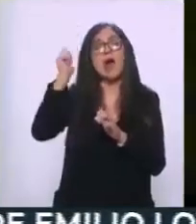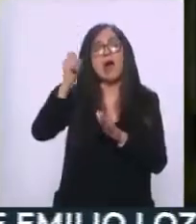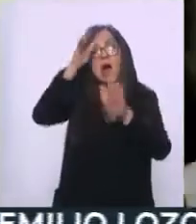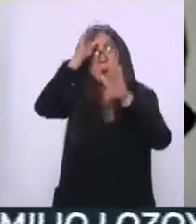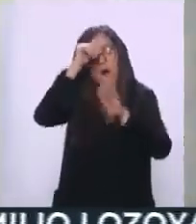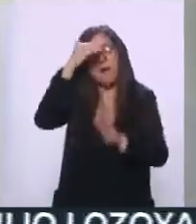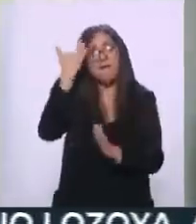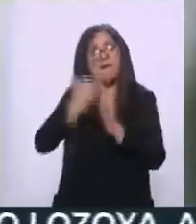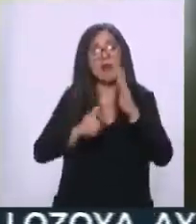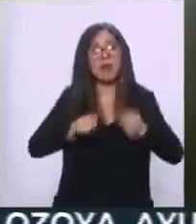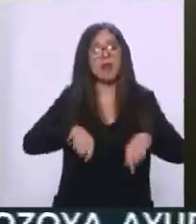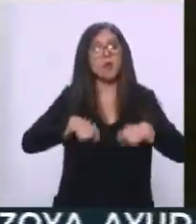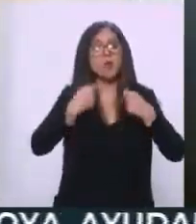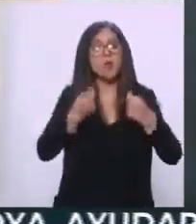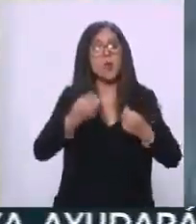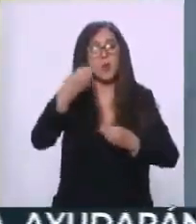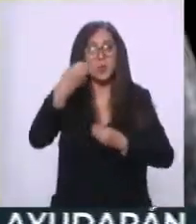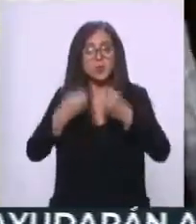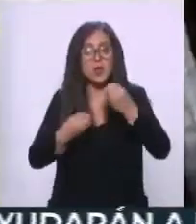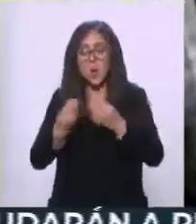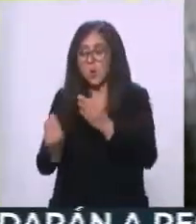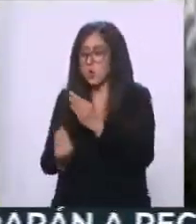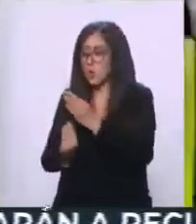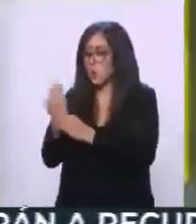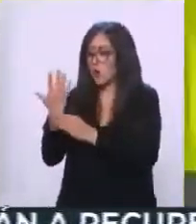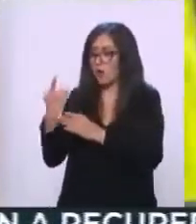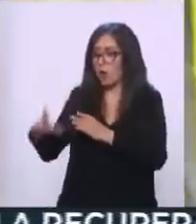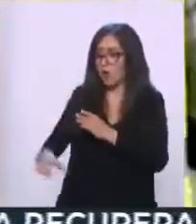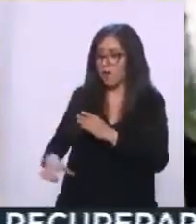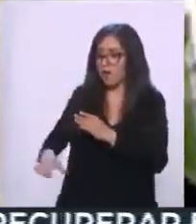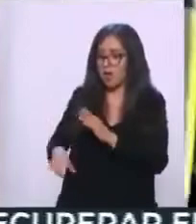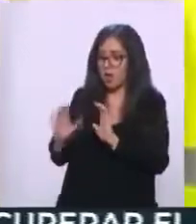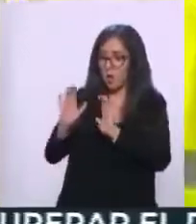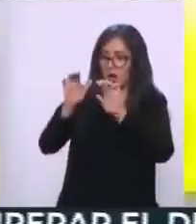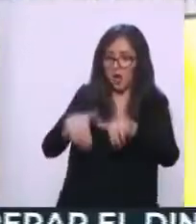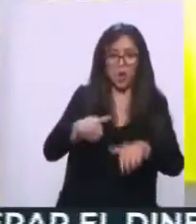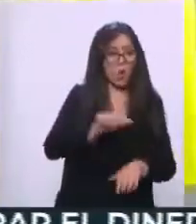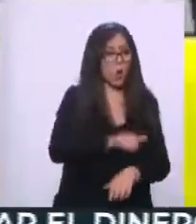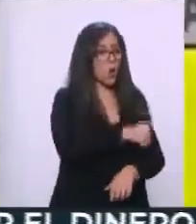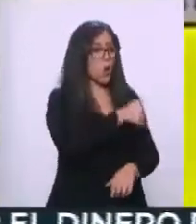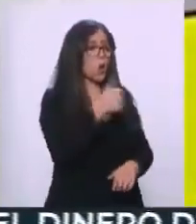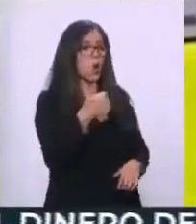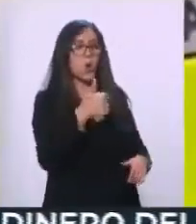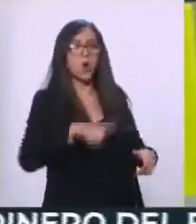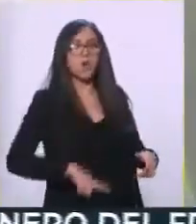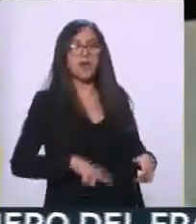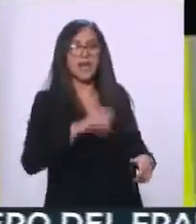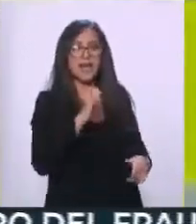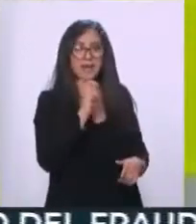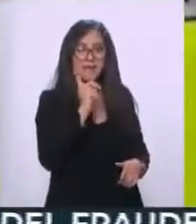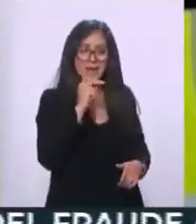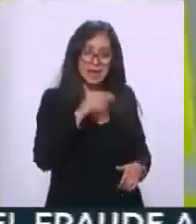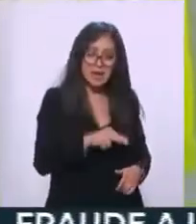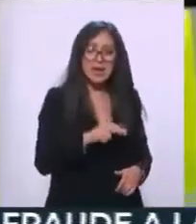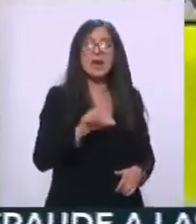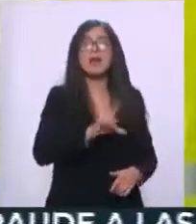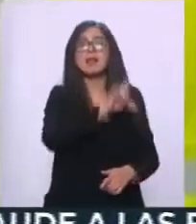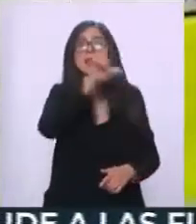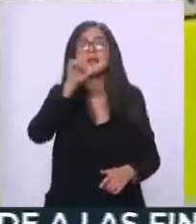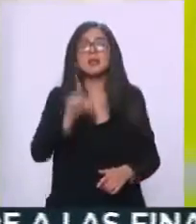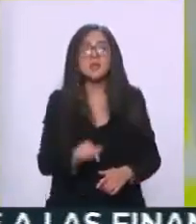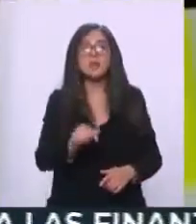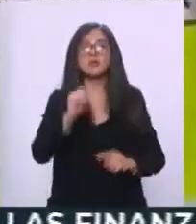el gobierno entrante y el gobierno de Peña Nieto, y cuando empiezan a caer figuras del